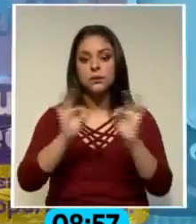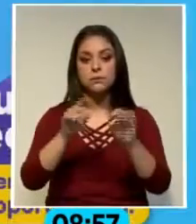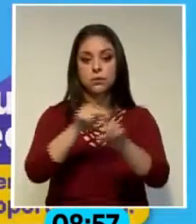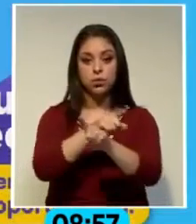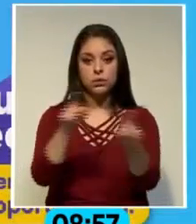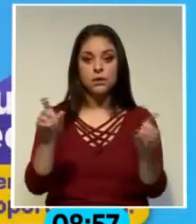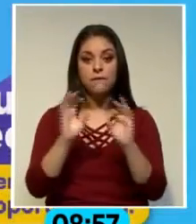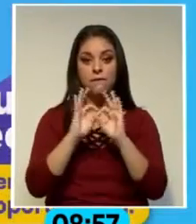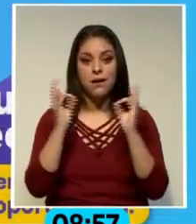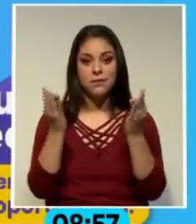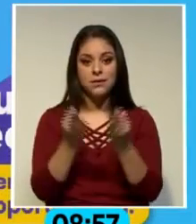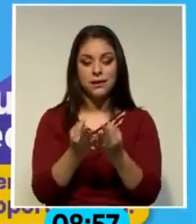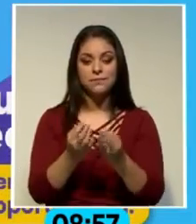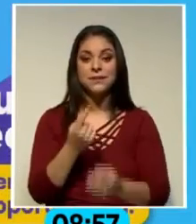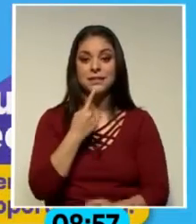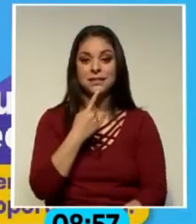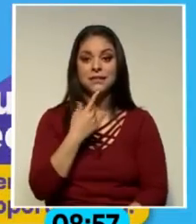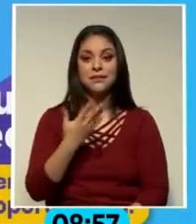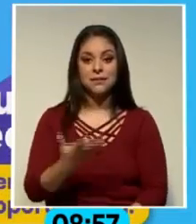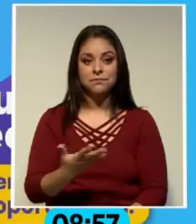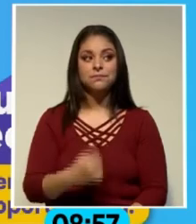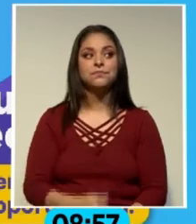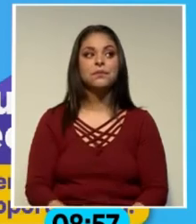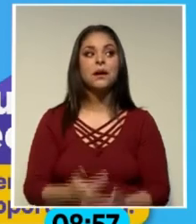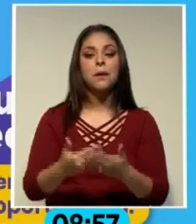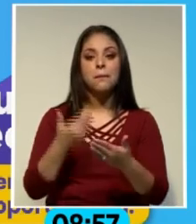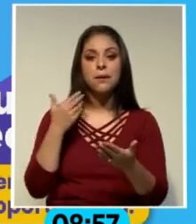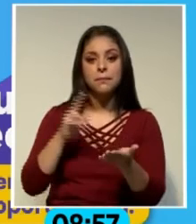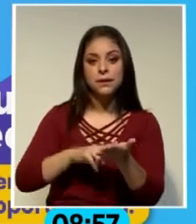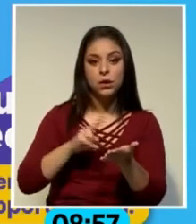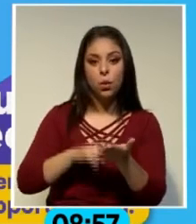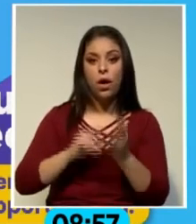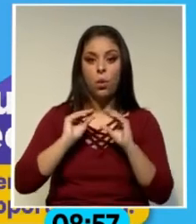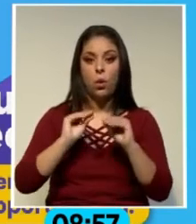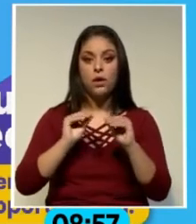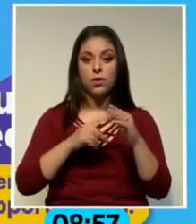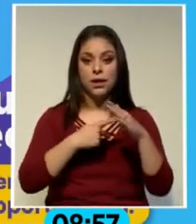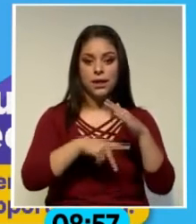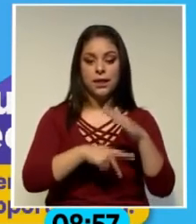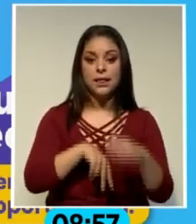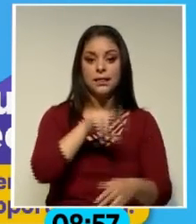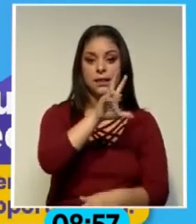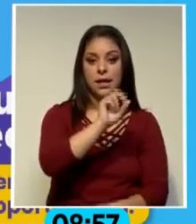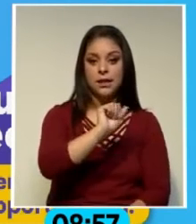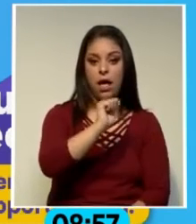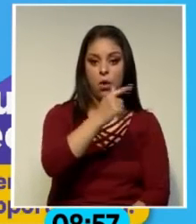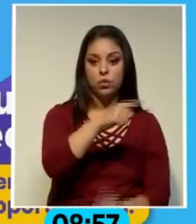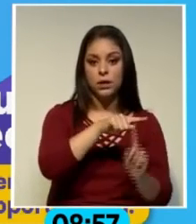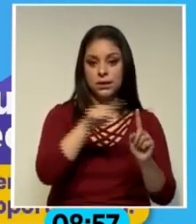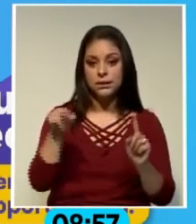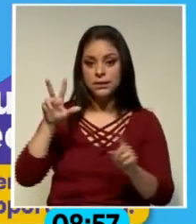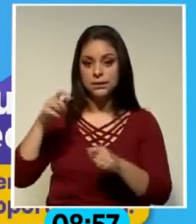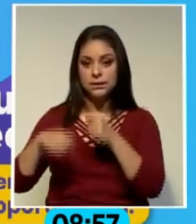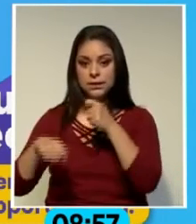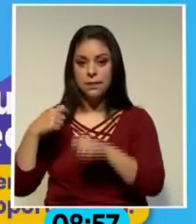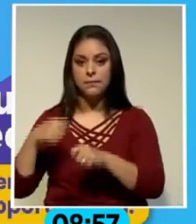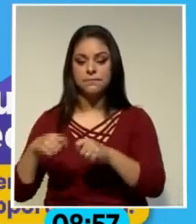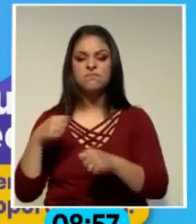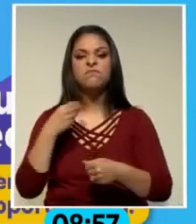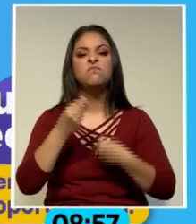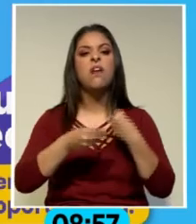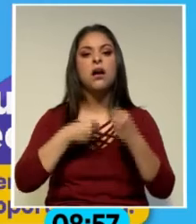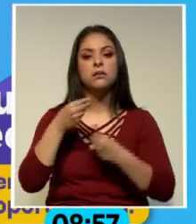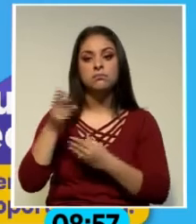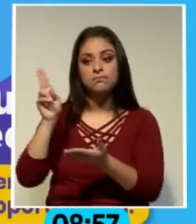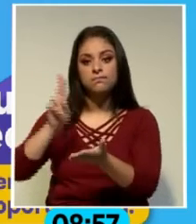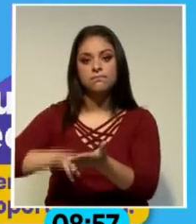familias. Dice prematrícula de educación preescolar del 30 de agosto al 3 de septiembre. La ruta general para realizar